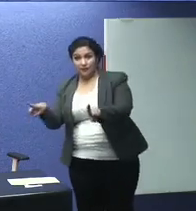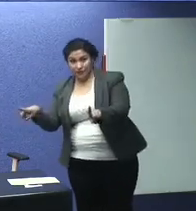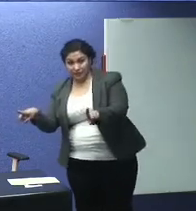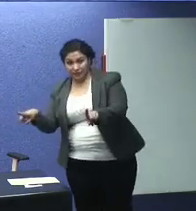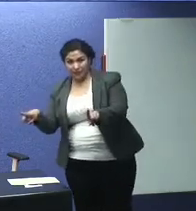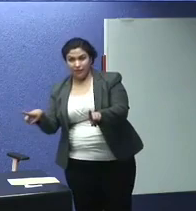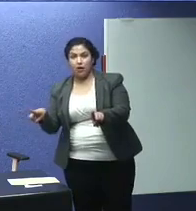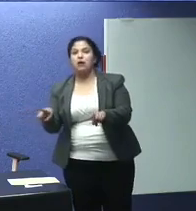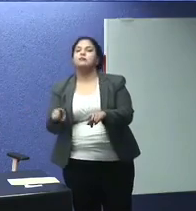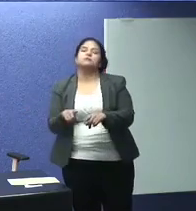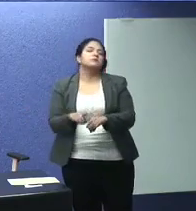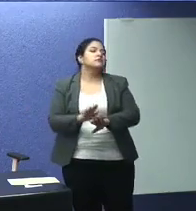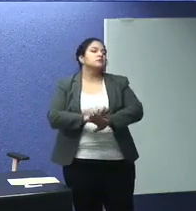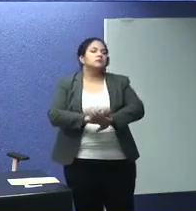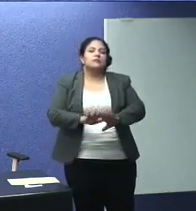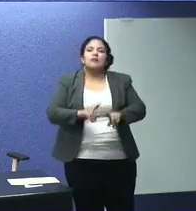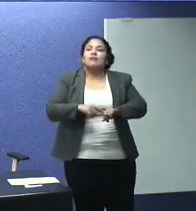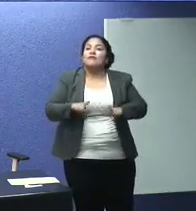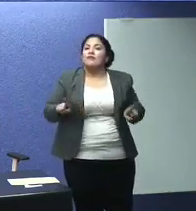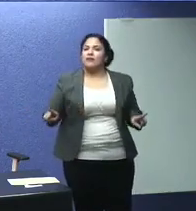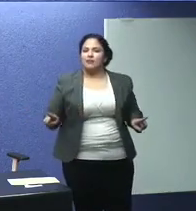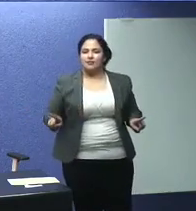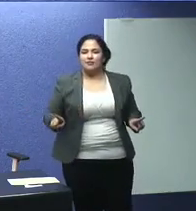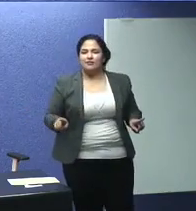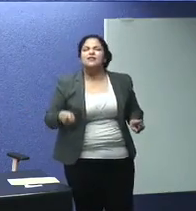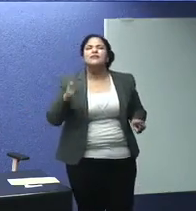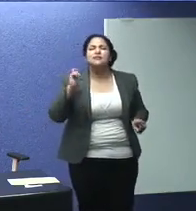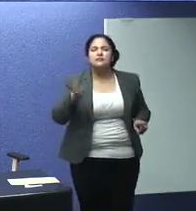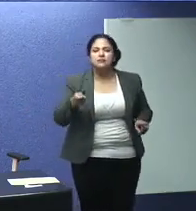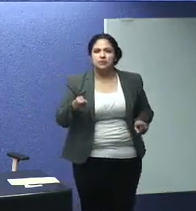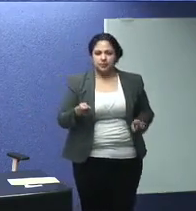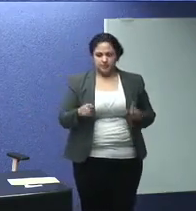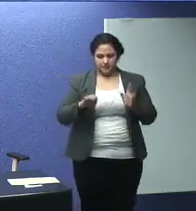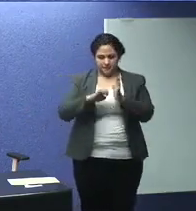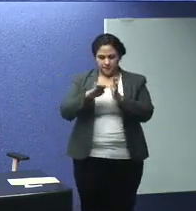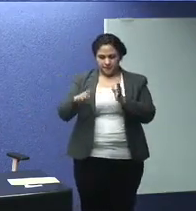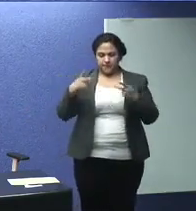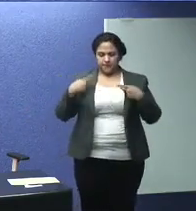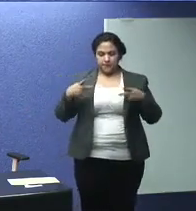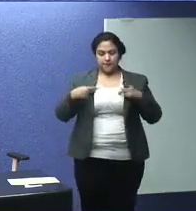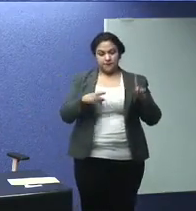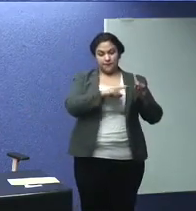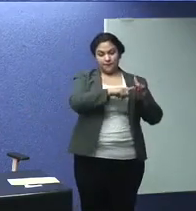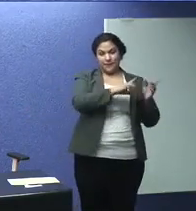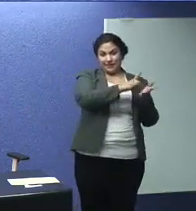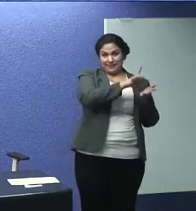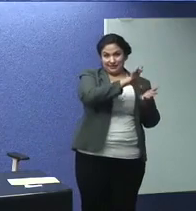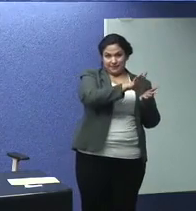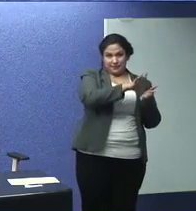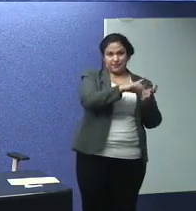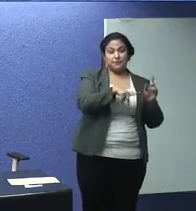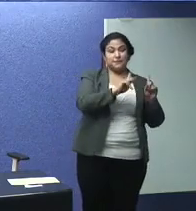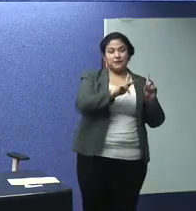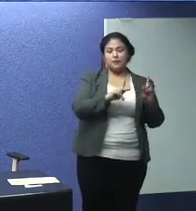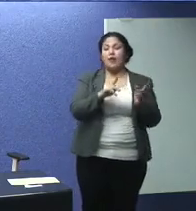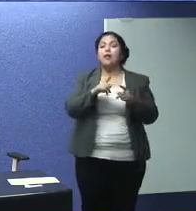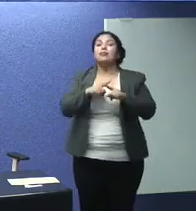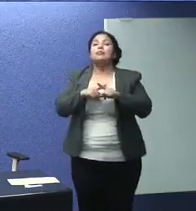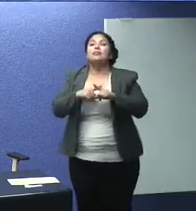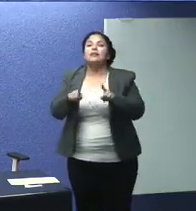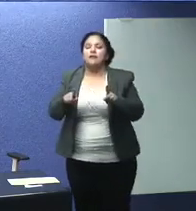La diversidad funcional entendida como el aspecto individual de la discapacidad, es decir, la falta